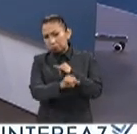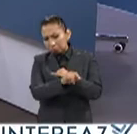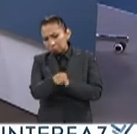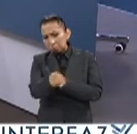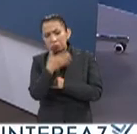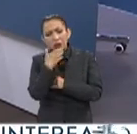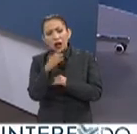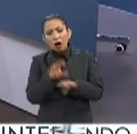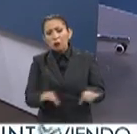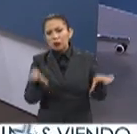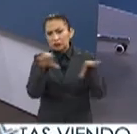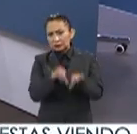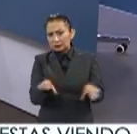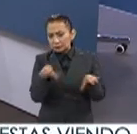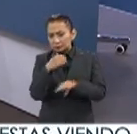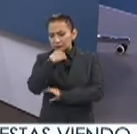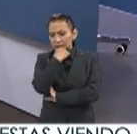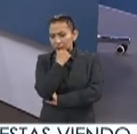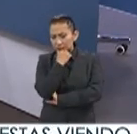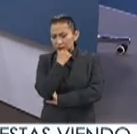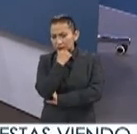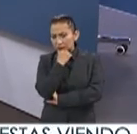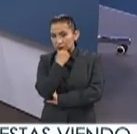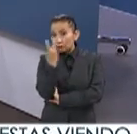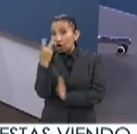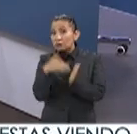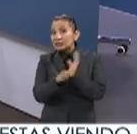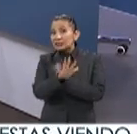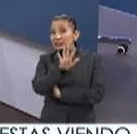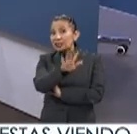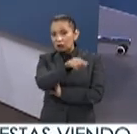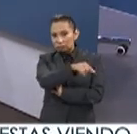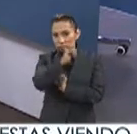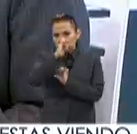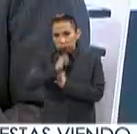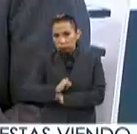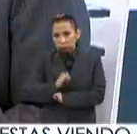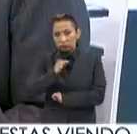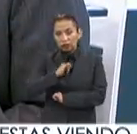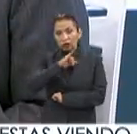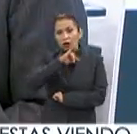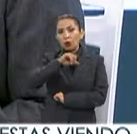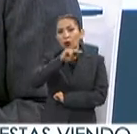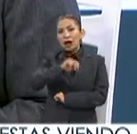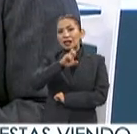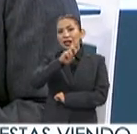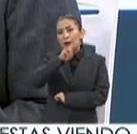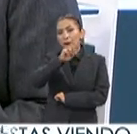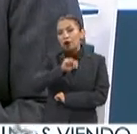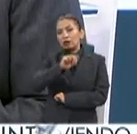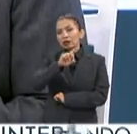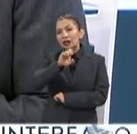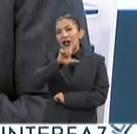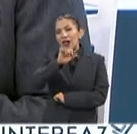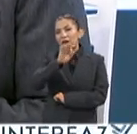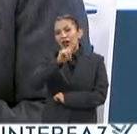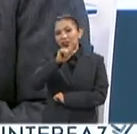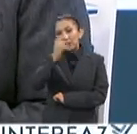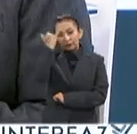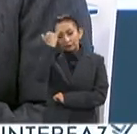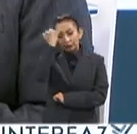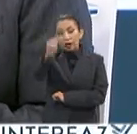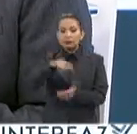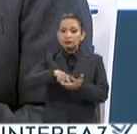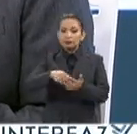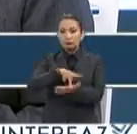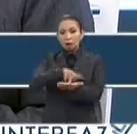intensivo de las tecnologías. Y es en 2005 cuando el doctor Juan Ramón de la Fuente, rector de aquel entonces, arranca